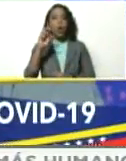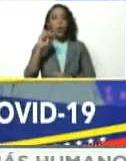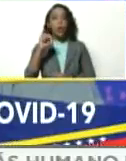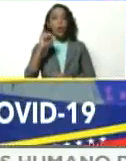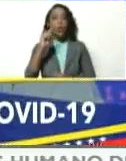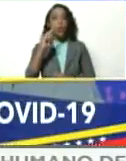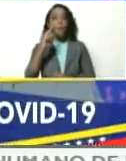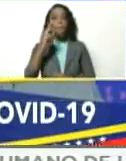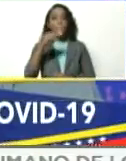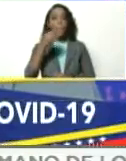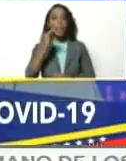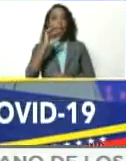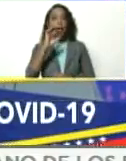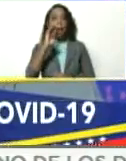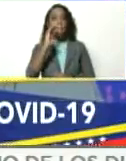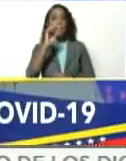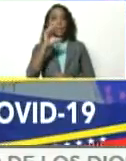Molnupiravir.